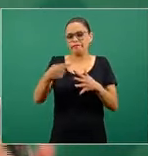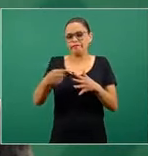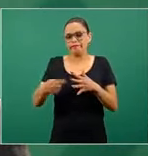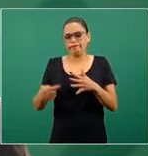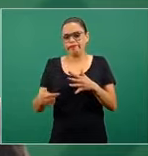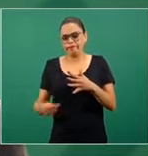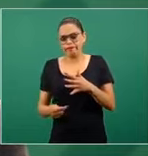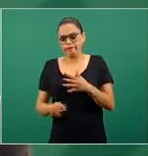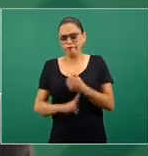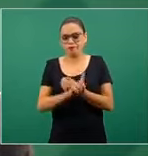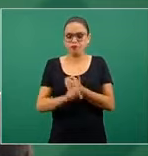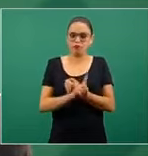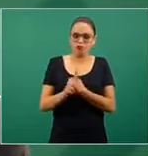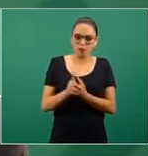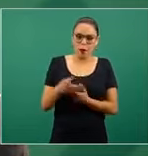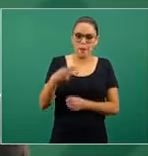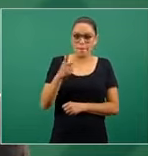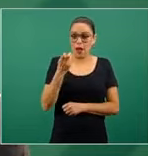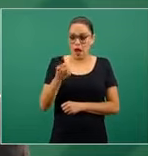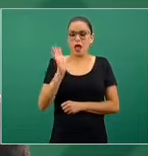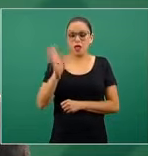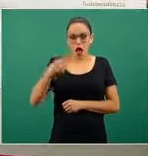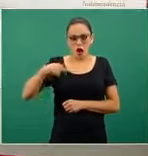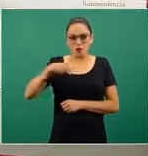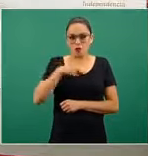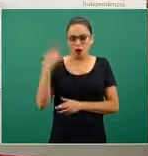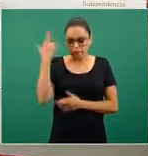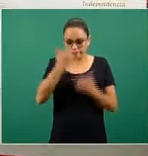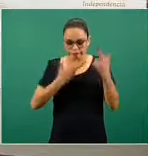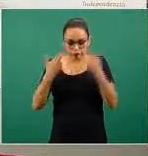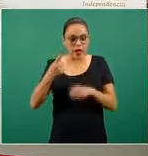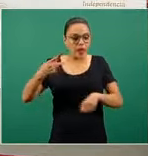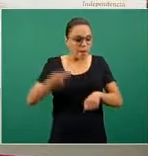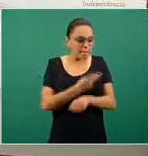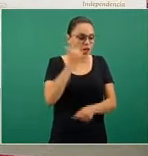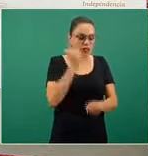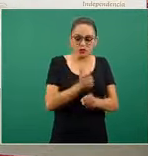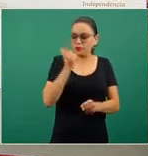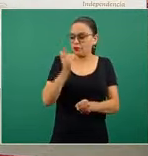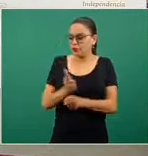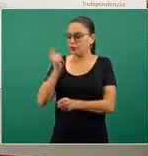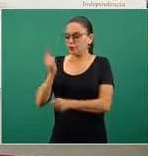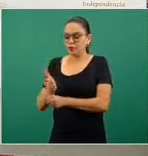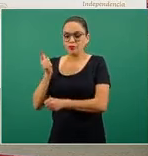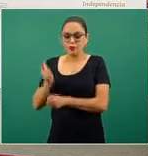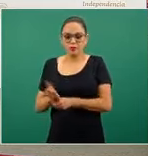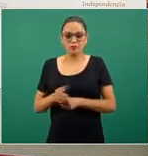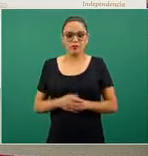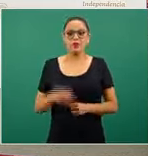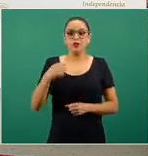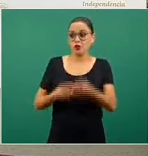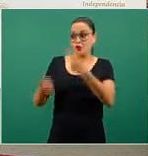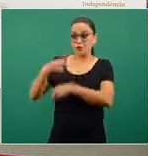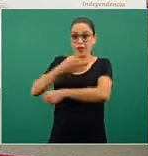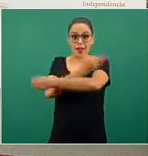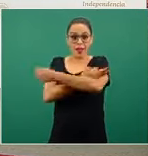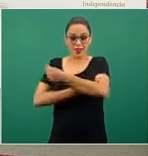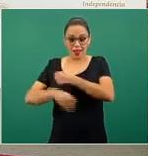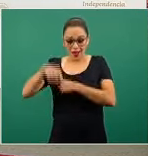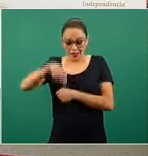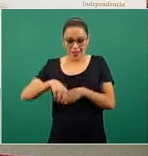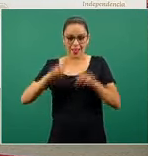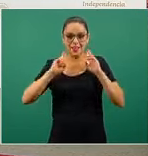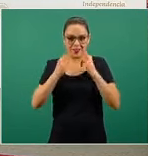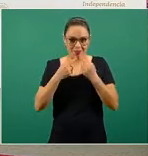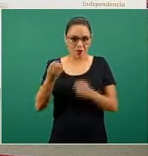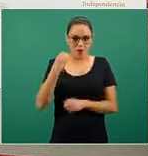eso inmediatamente estamos analizando lo que ocurrió a detalle. Llegué tarde a esta sesión porque estábamos allá arriba en